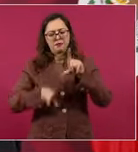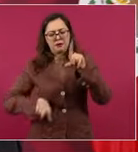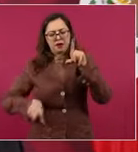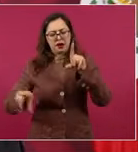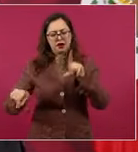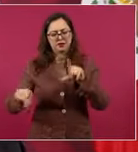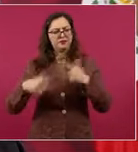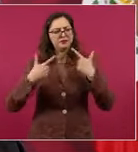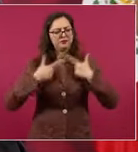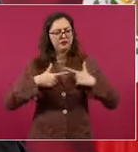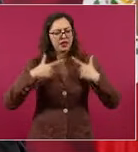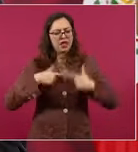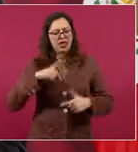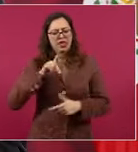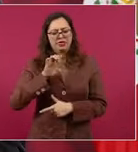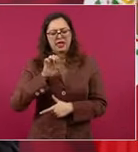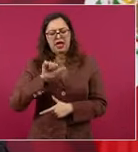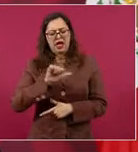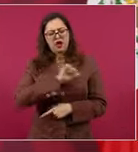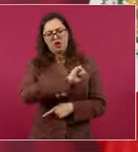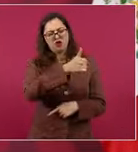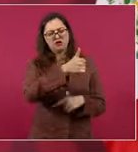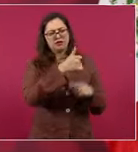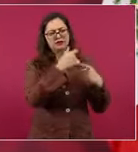intervinieran en México violando